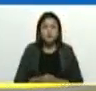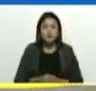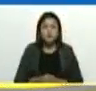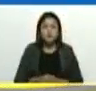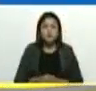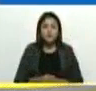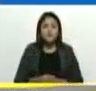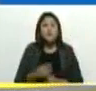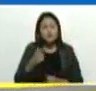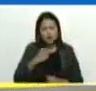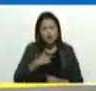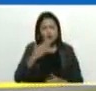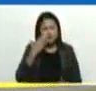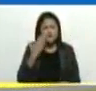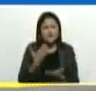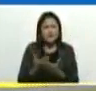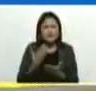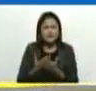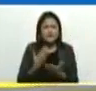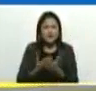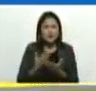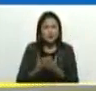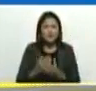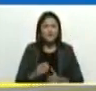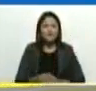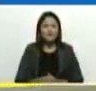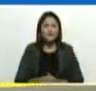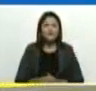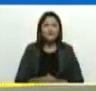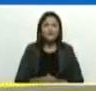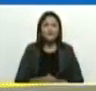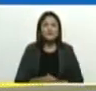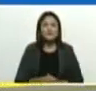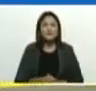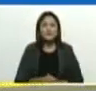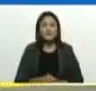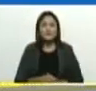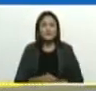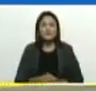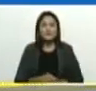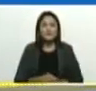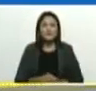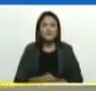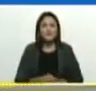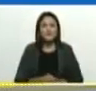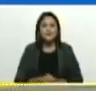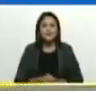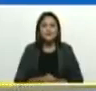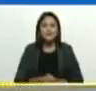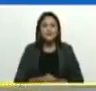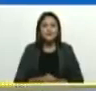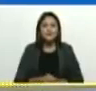Fui testigo también de un proceso similar, pero a la inversa.